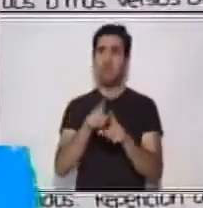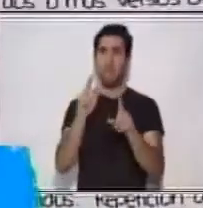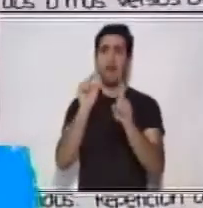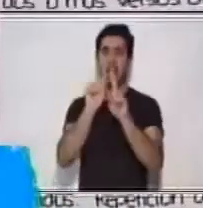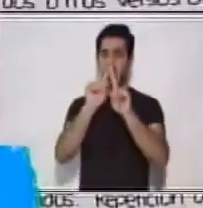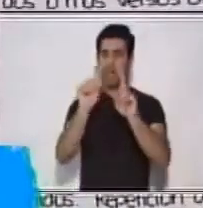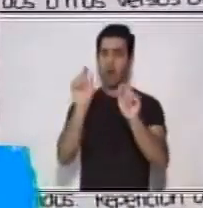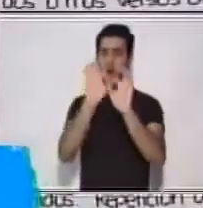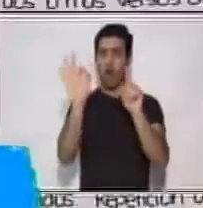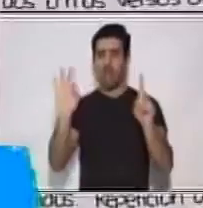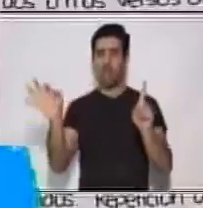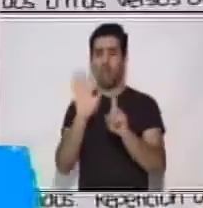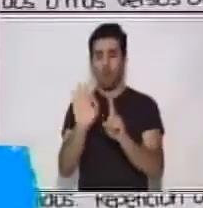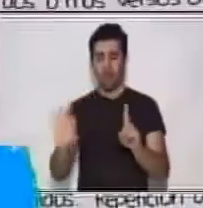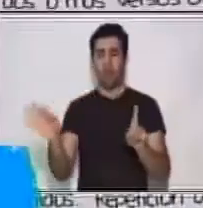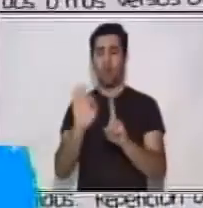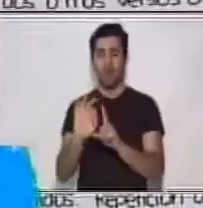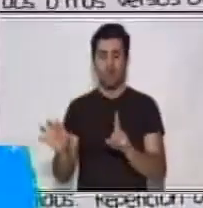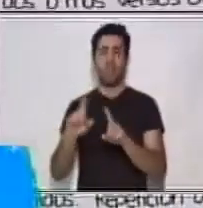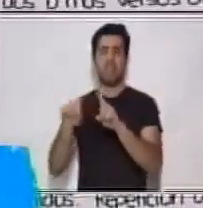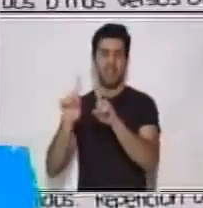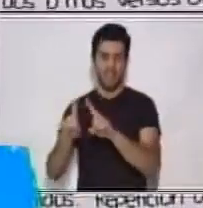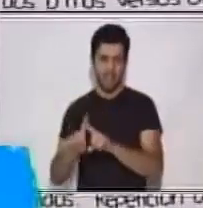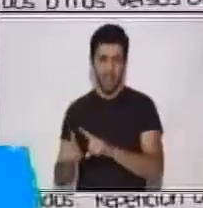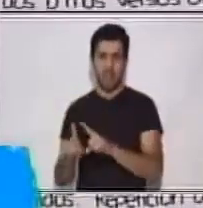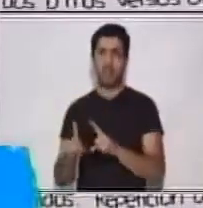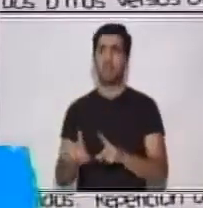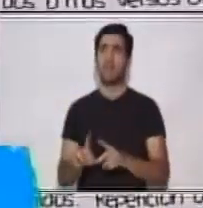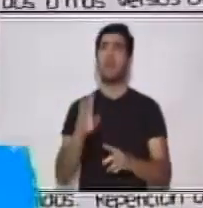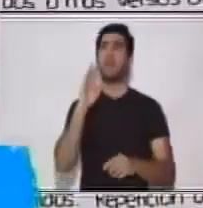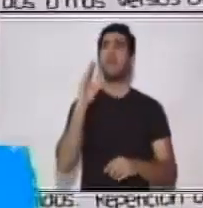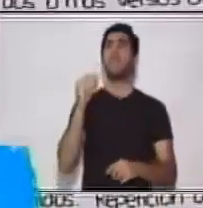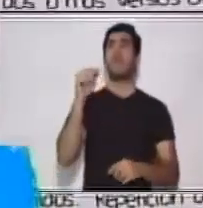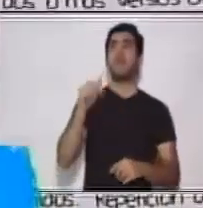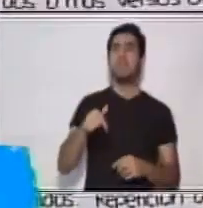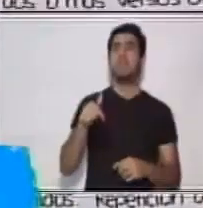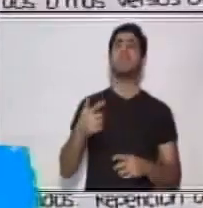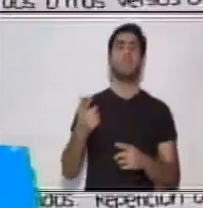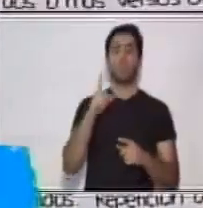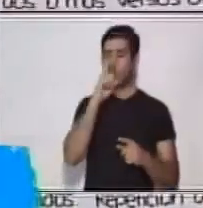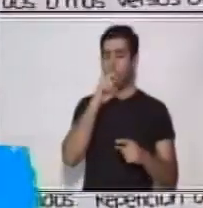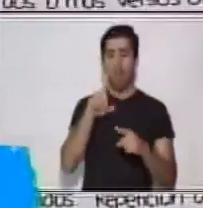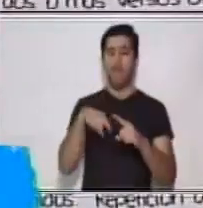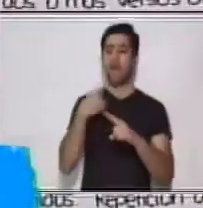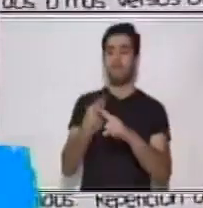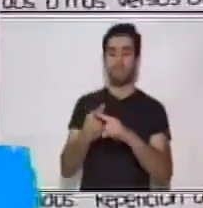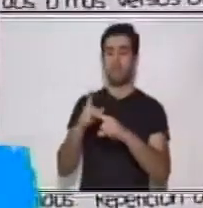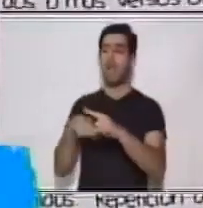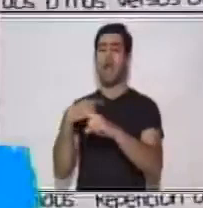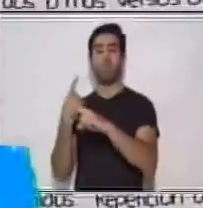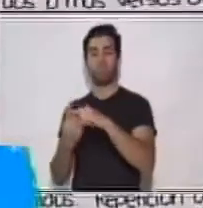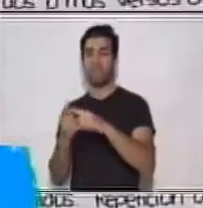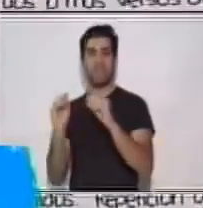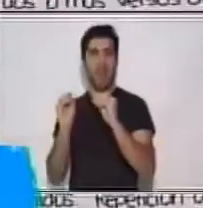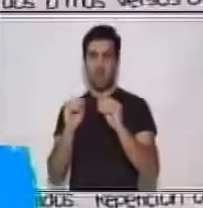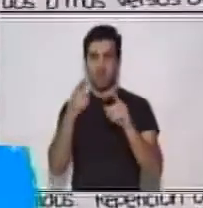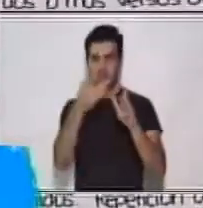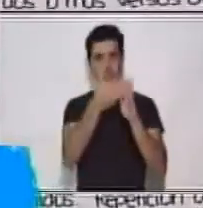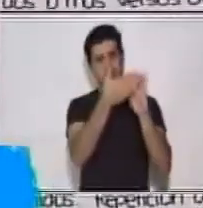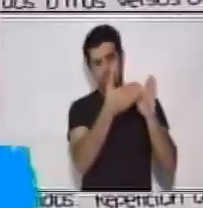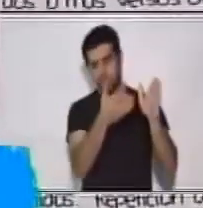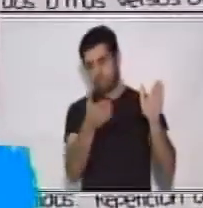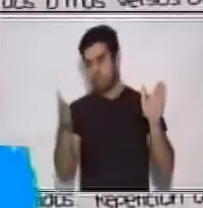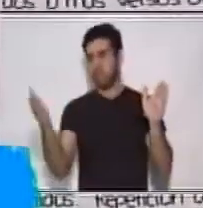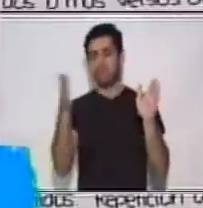estos sentimientos. ¿Por qué? Porque la prosa pues es una forma de escritura en la que no se interrumpen las unidades semánticas en